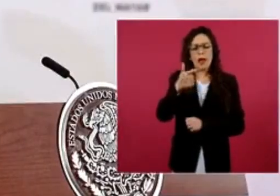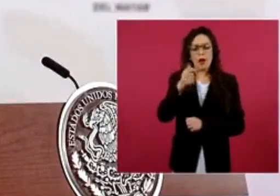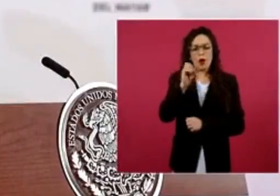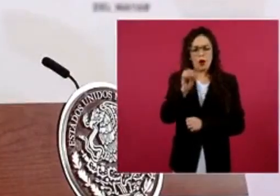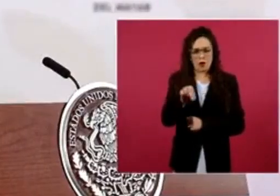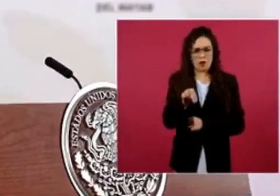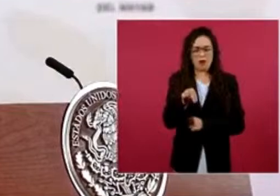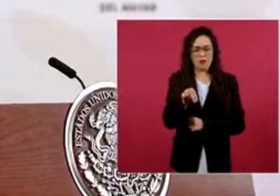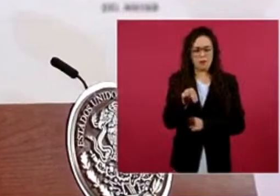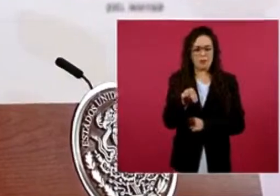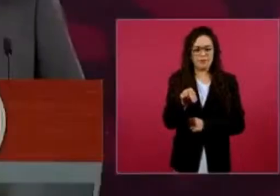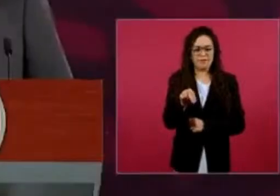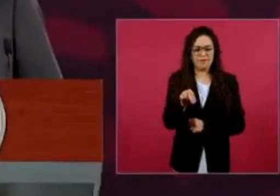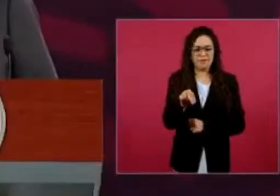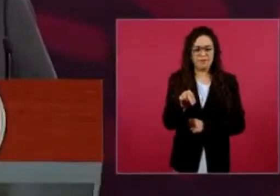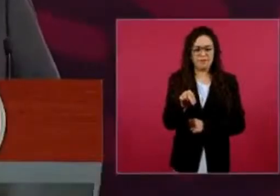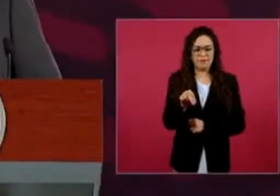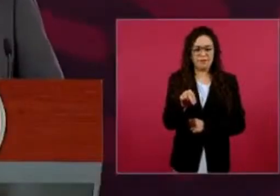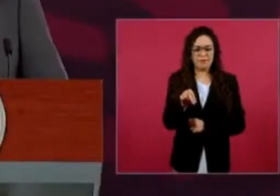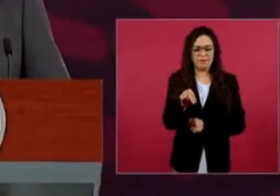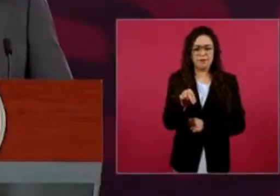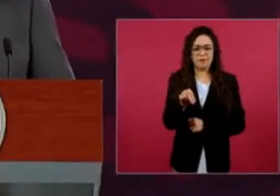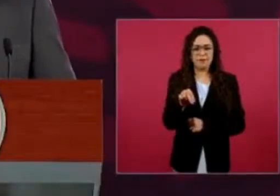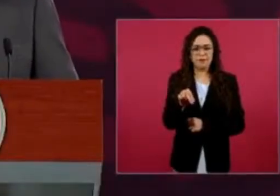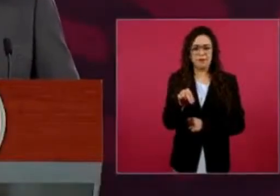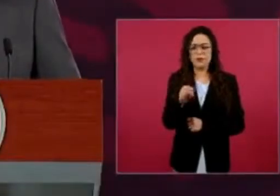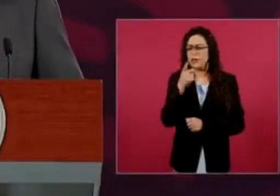que por qué no buscaba ser presidente